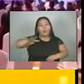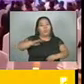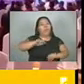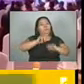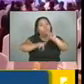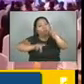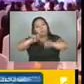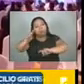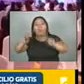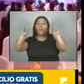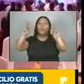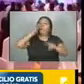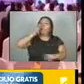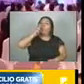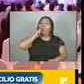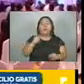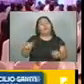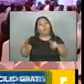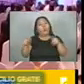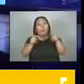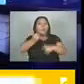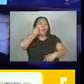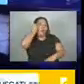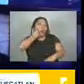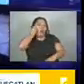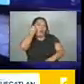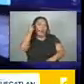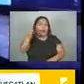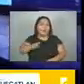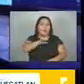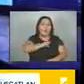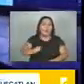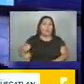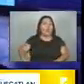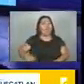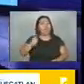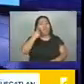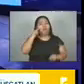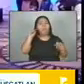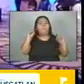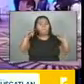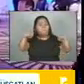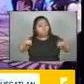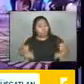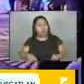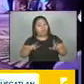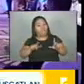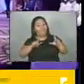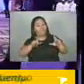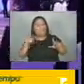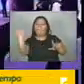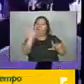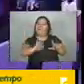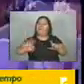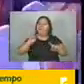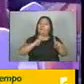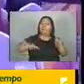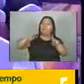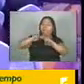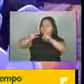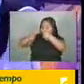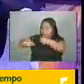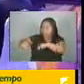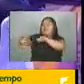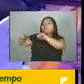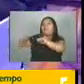mundial sobre tabaco en jóvenes, que según autoridades en el país permite certificar que se cumple la meta general del convenio de la